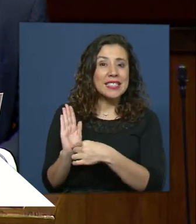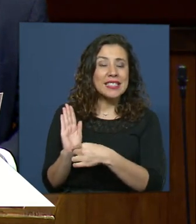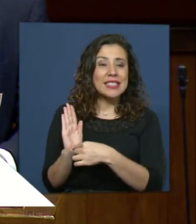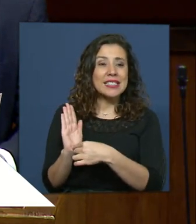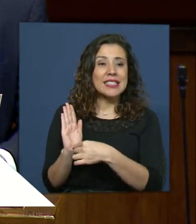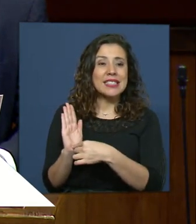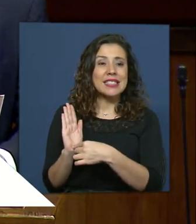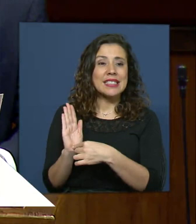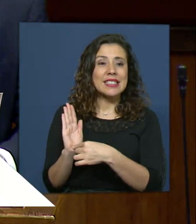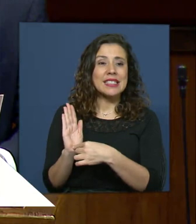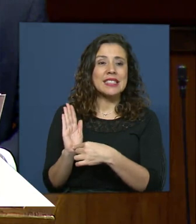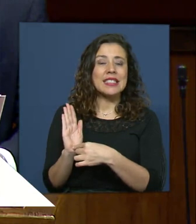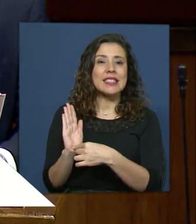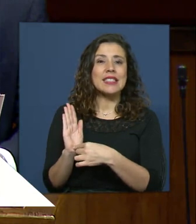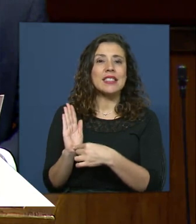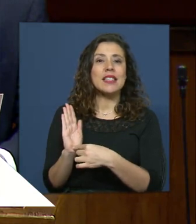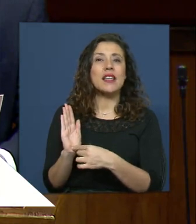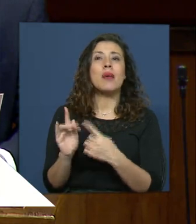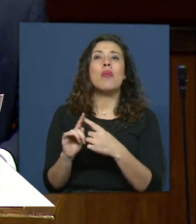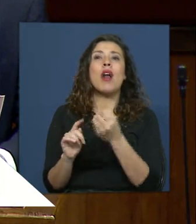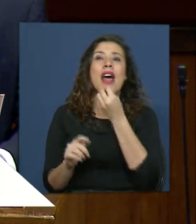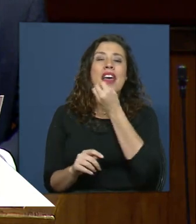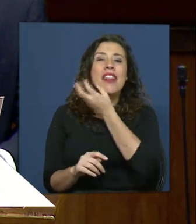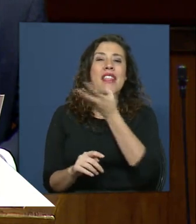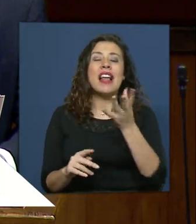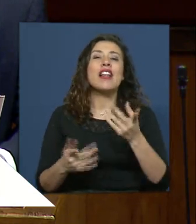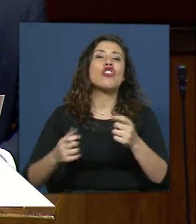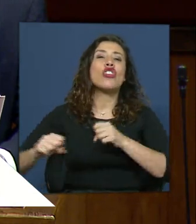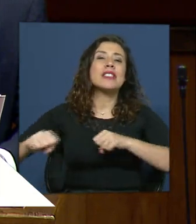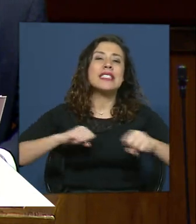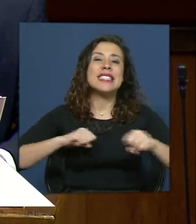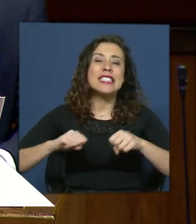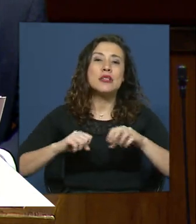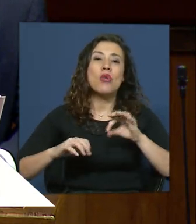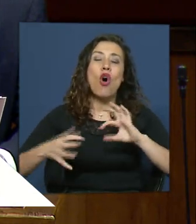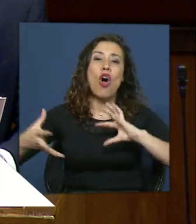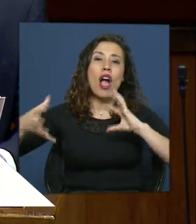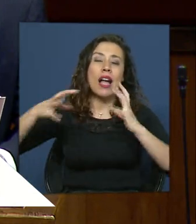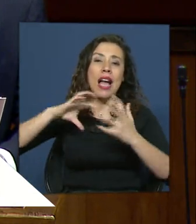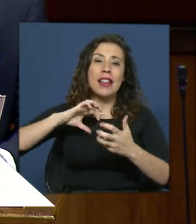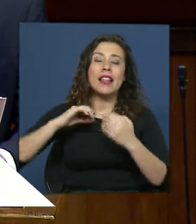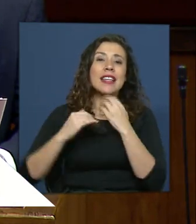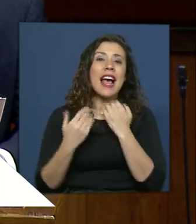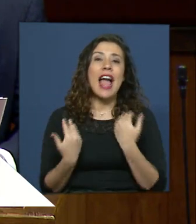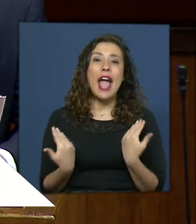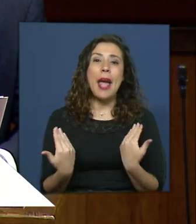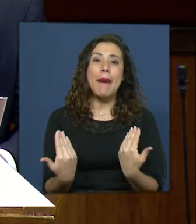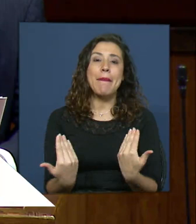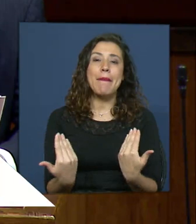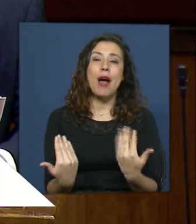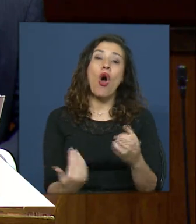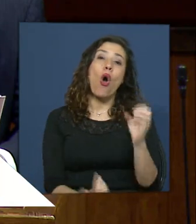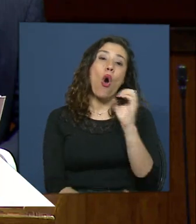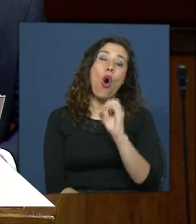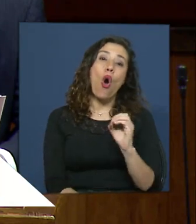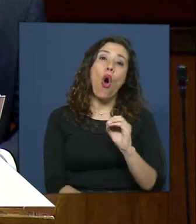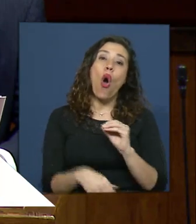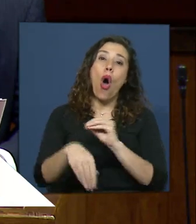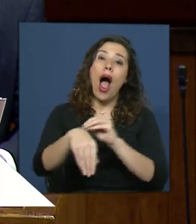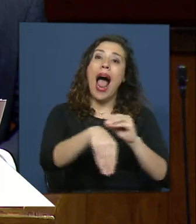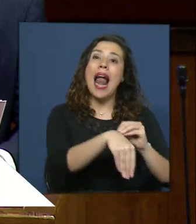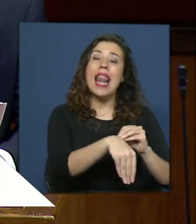desde el acaecimiento de la declaración de sismo o catástrofe, emergencia o